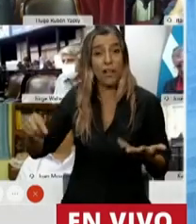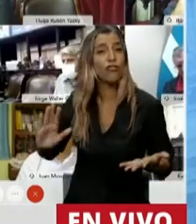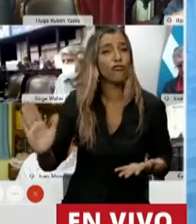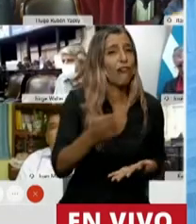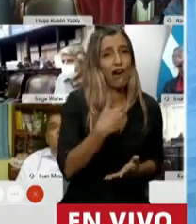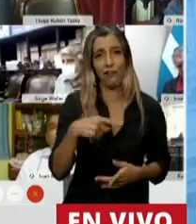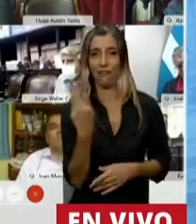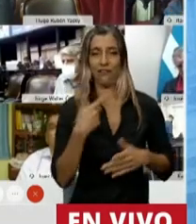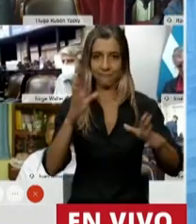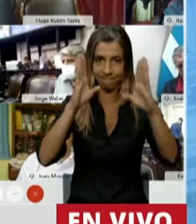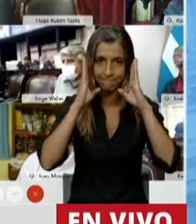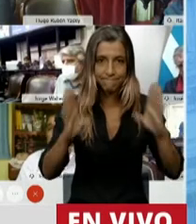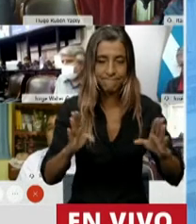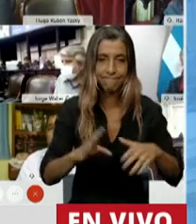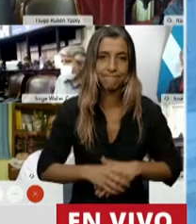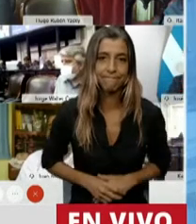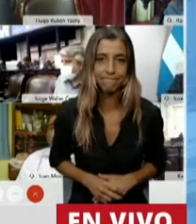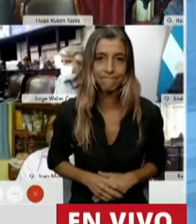el aporte